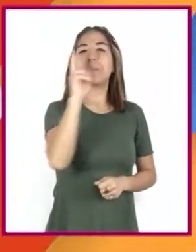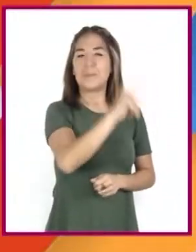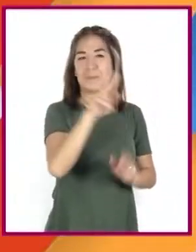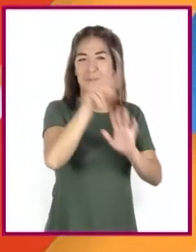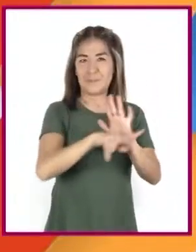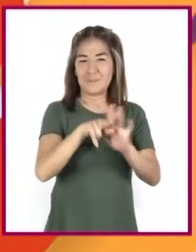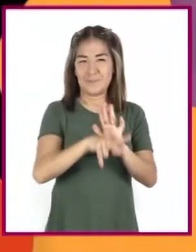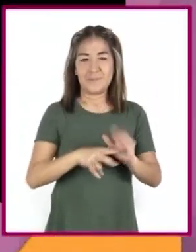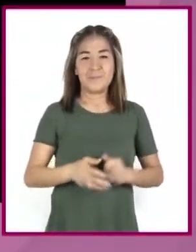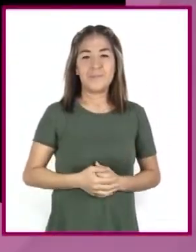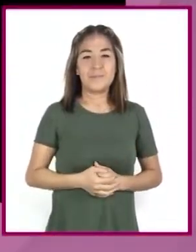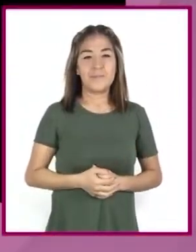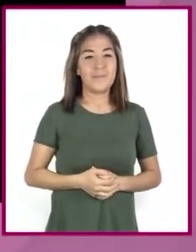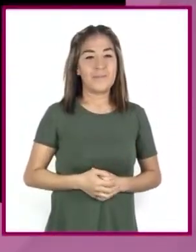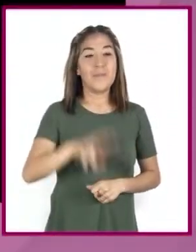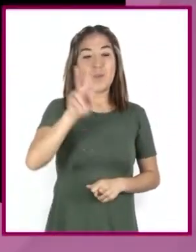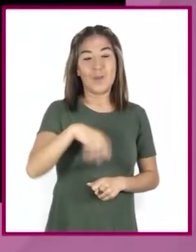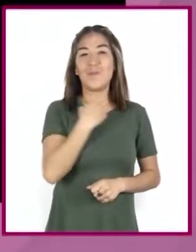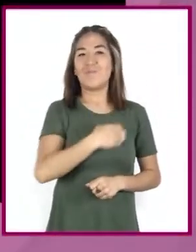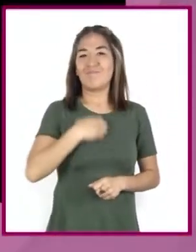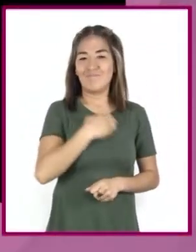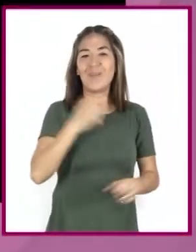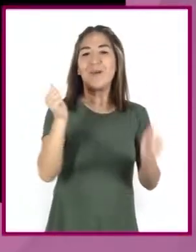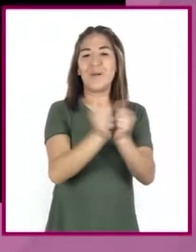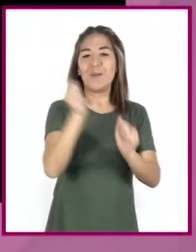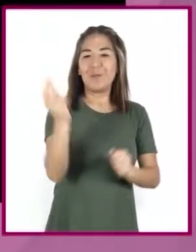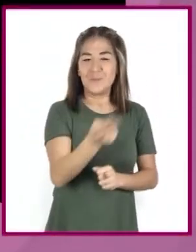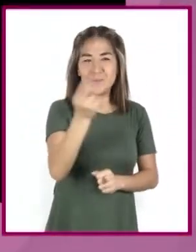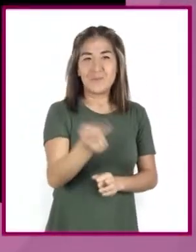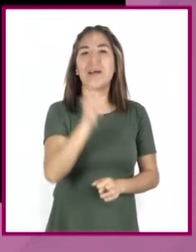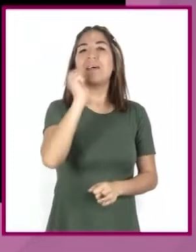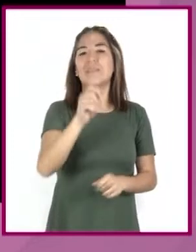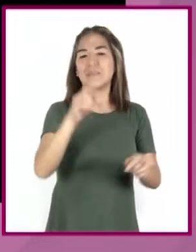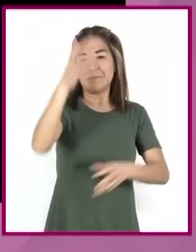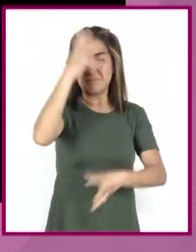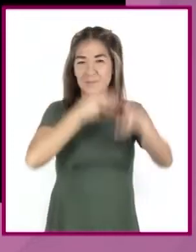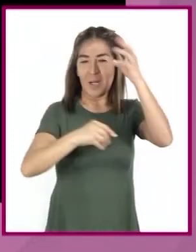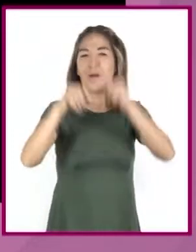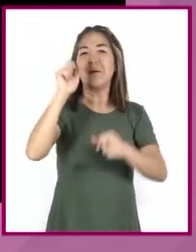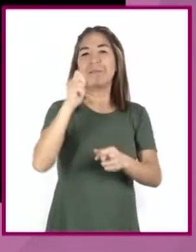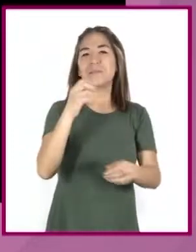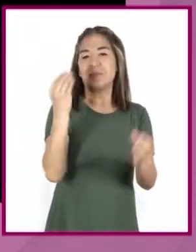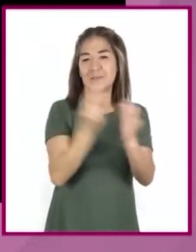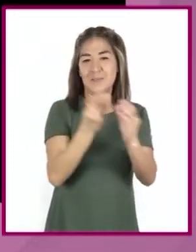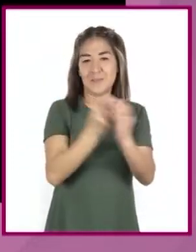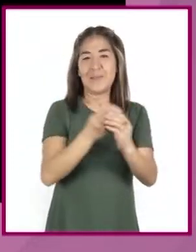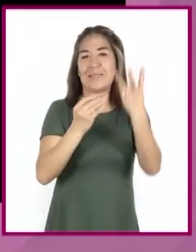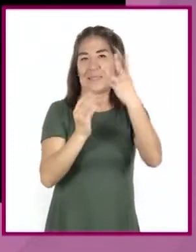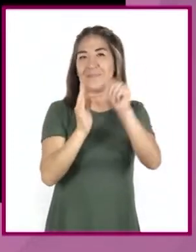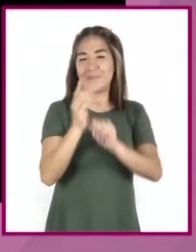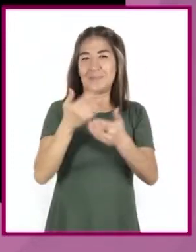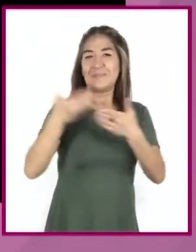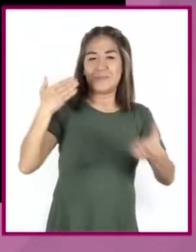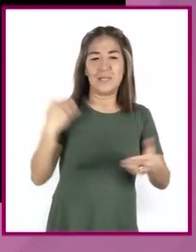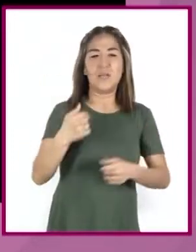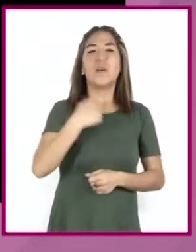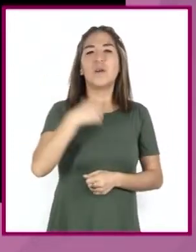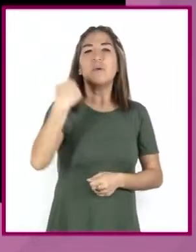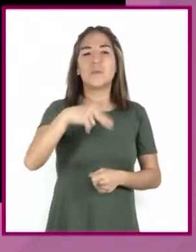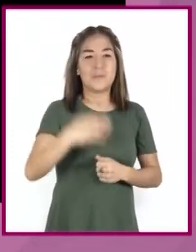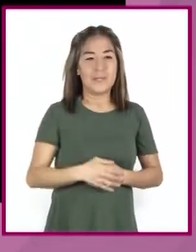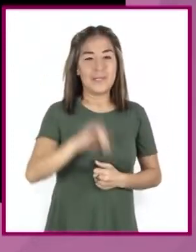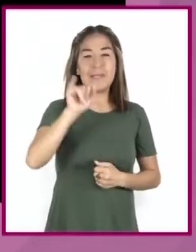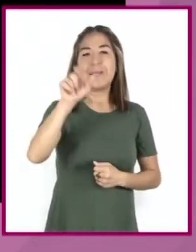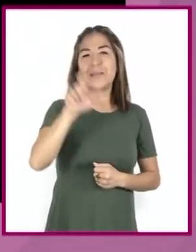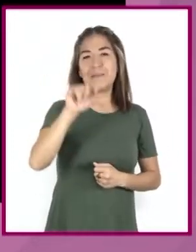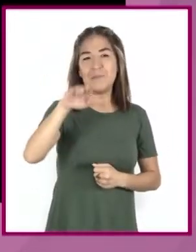video. Estamos muy contentas de compartir con ustedes algo de lo que hemos aprendido en este trimestre. Nosotras somos Jimena